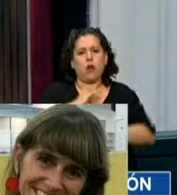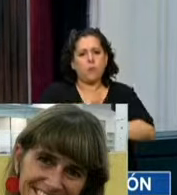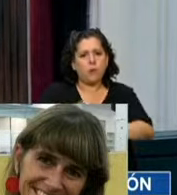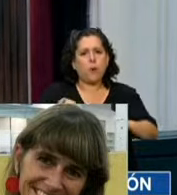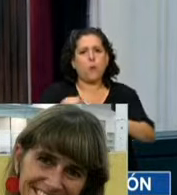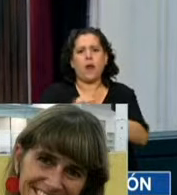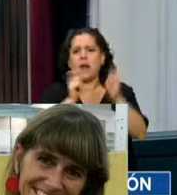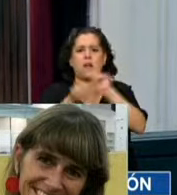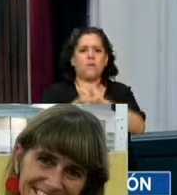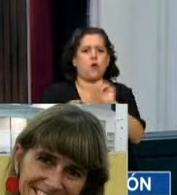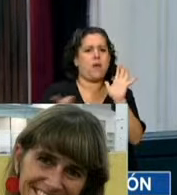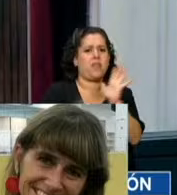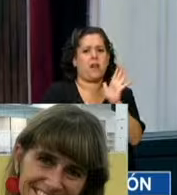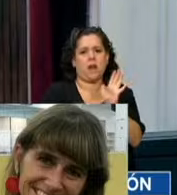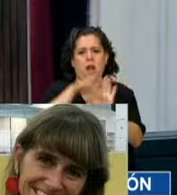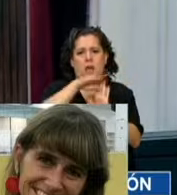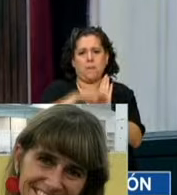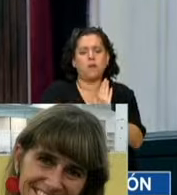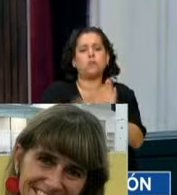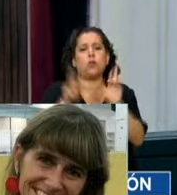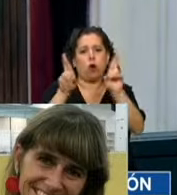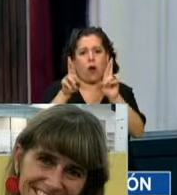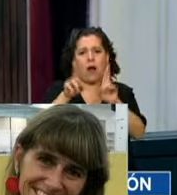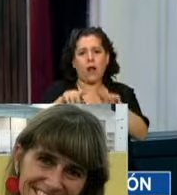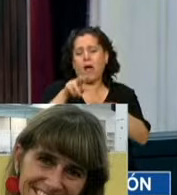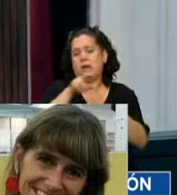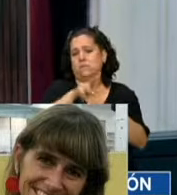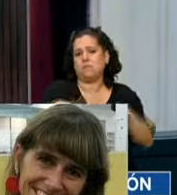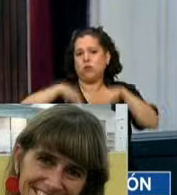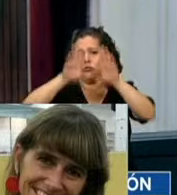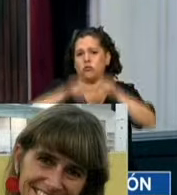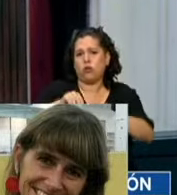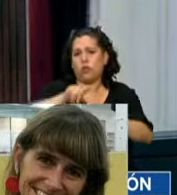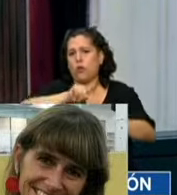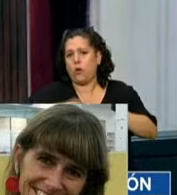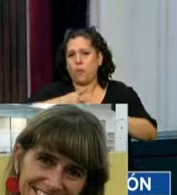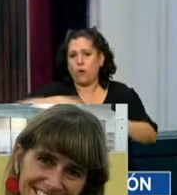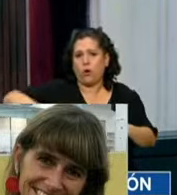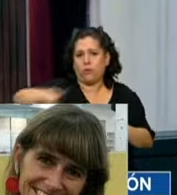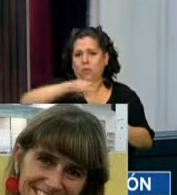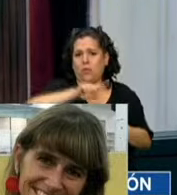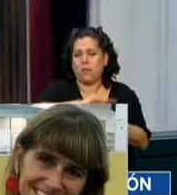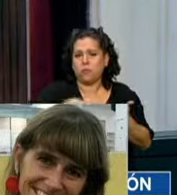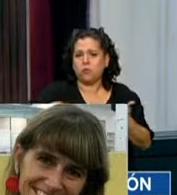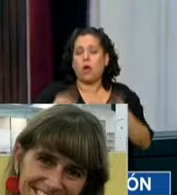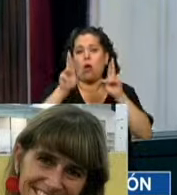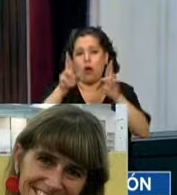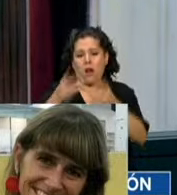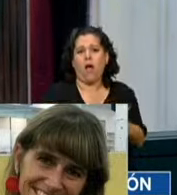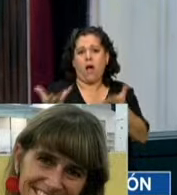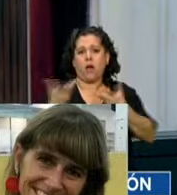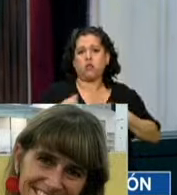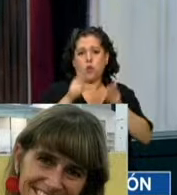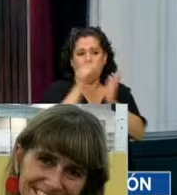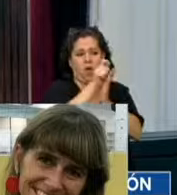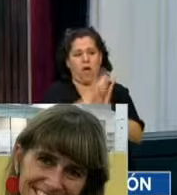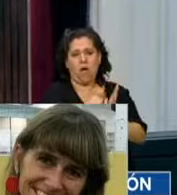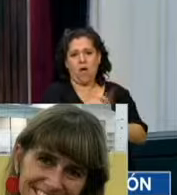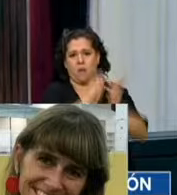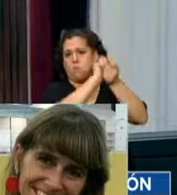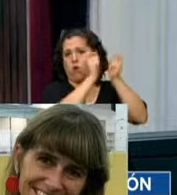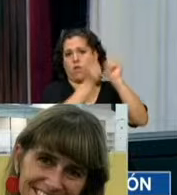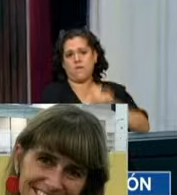hizo nada más a los jubilados que aplicar la ley obviamente soltó la inflación Y eso tuvo un impacto muy muy violento en los saberes ahora la